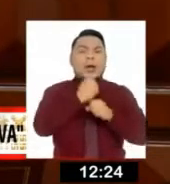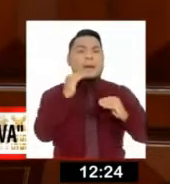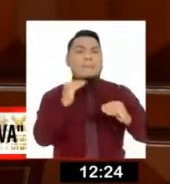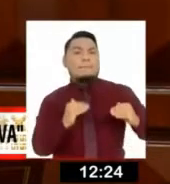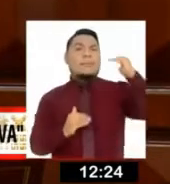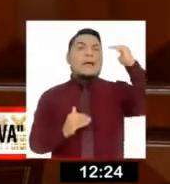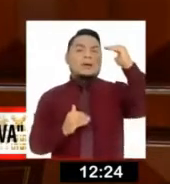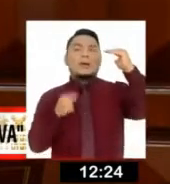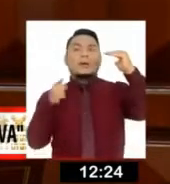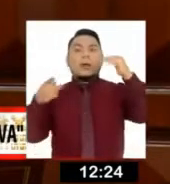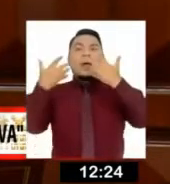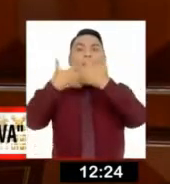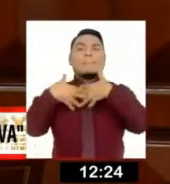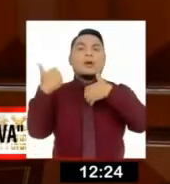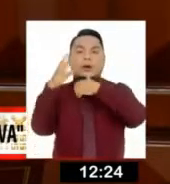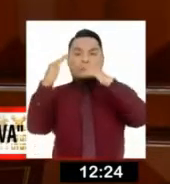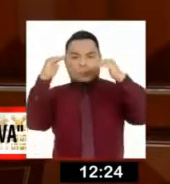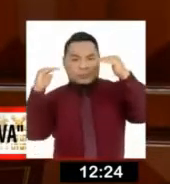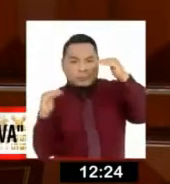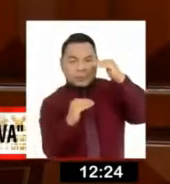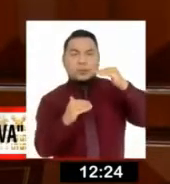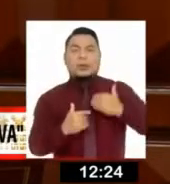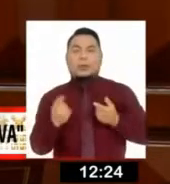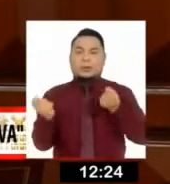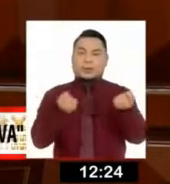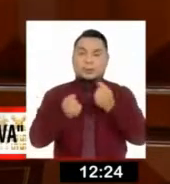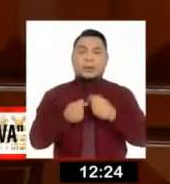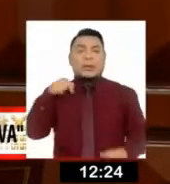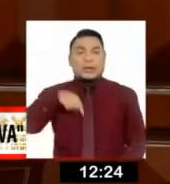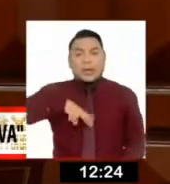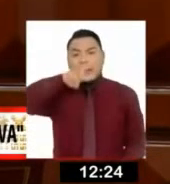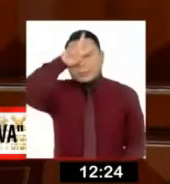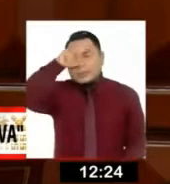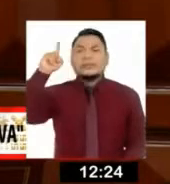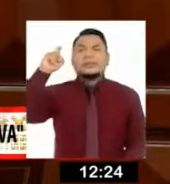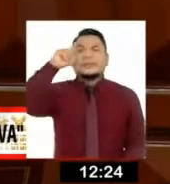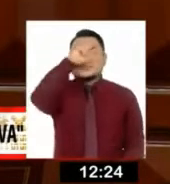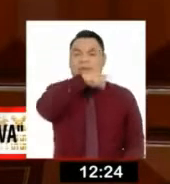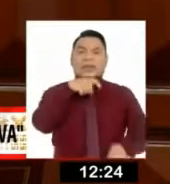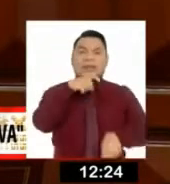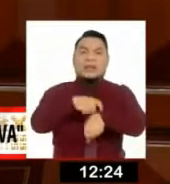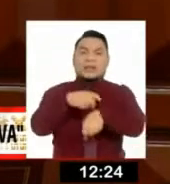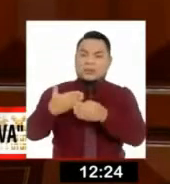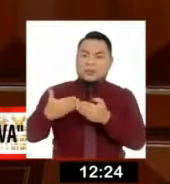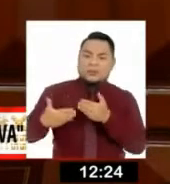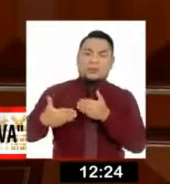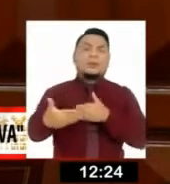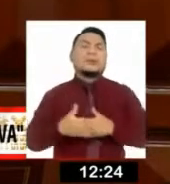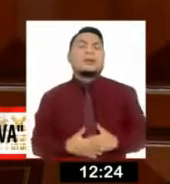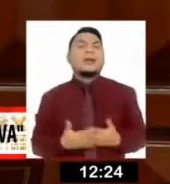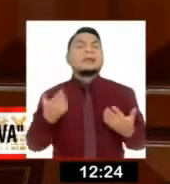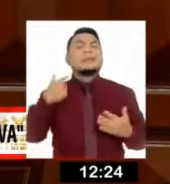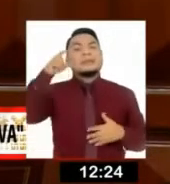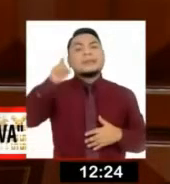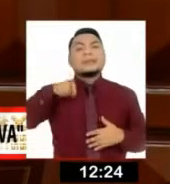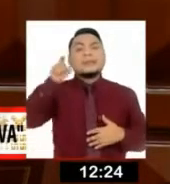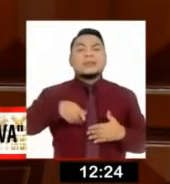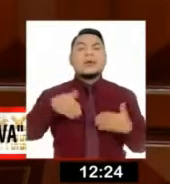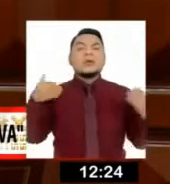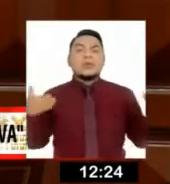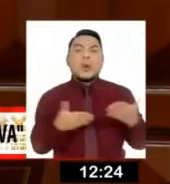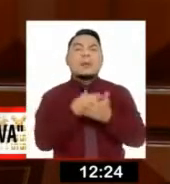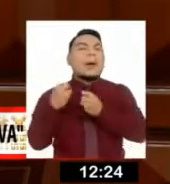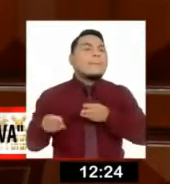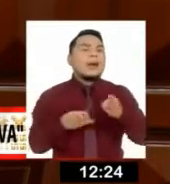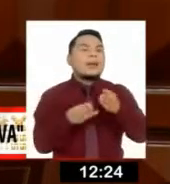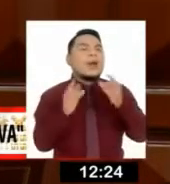mayoritario. El Estado peruano enfrenta difíciles retos a corto y mediano plazo. Necesita una nueva forma de